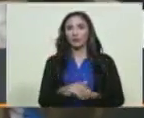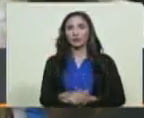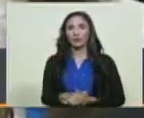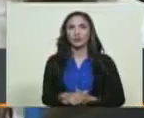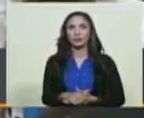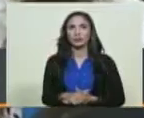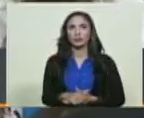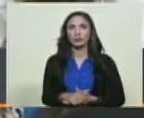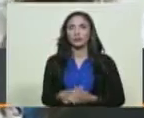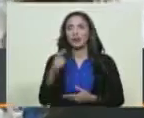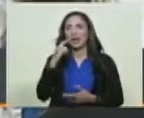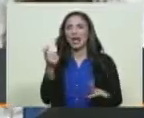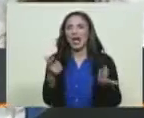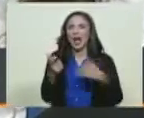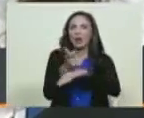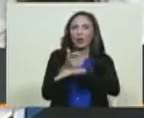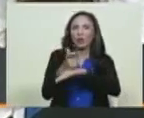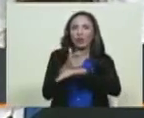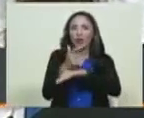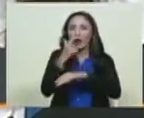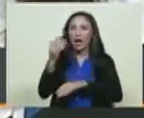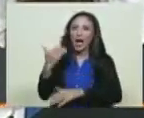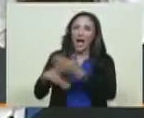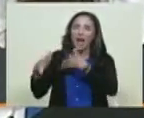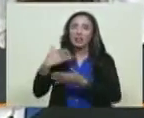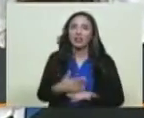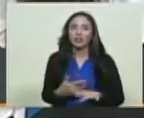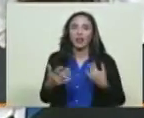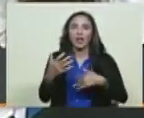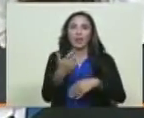el entonces gobierno de george w.bush